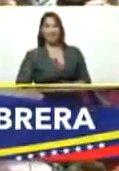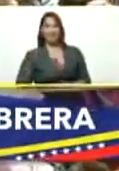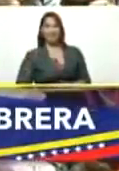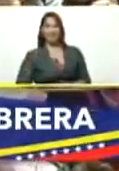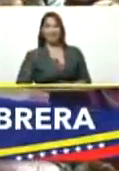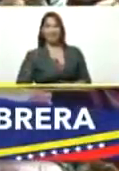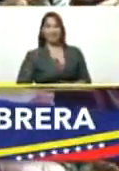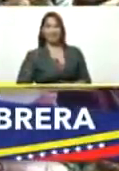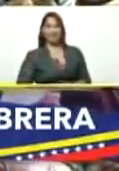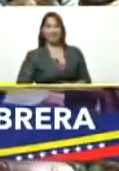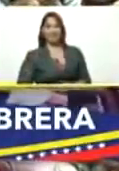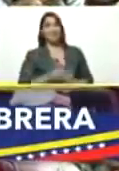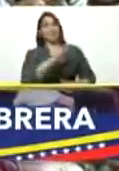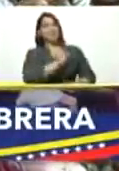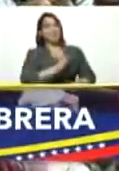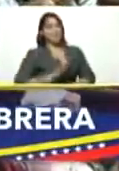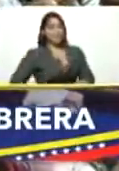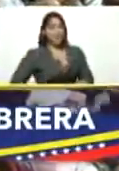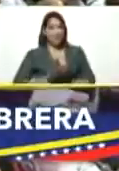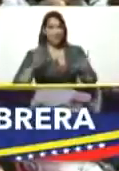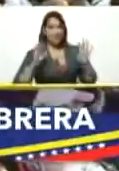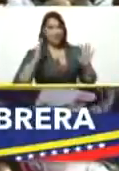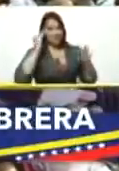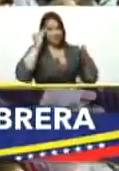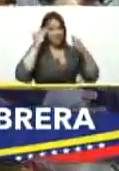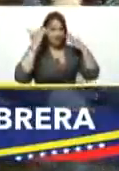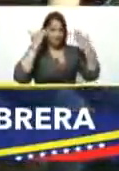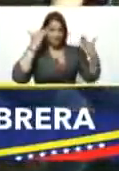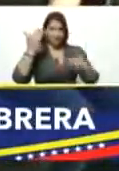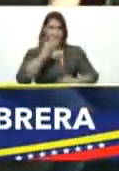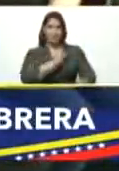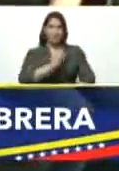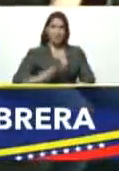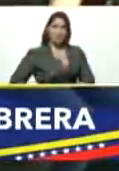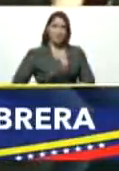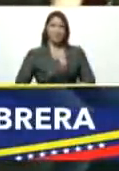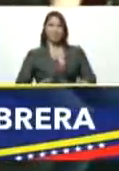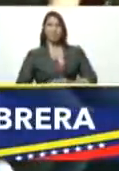para 7 saludo presidente